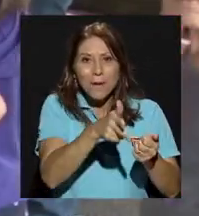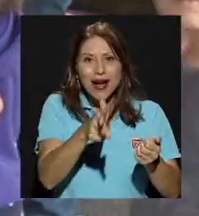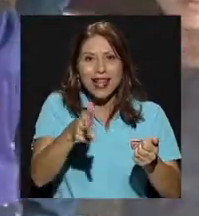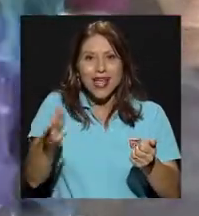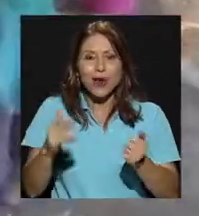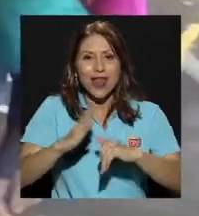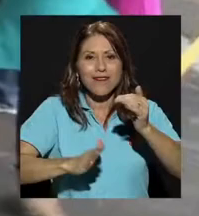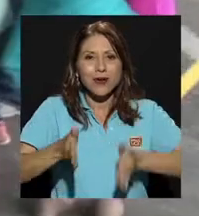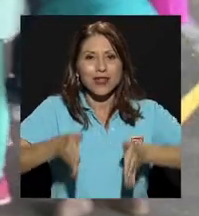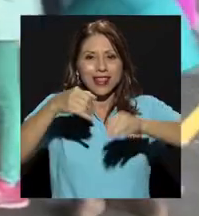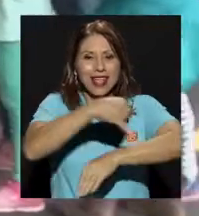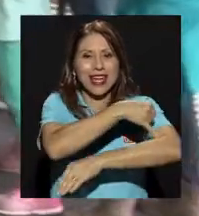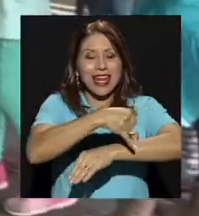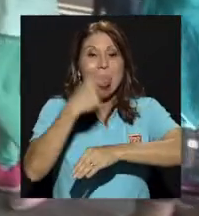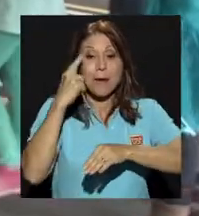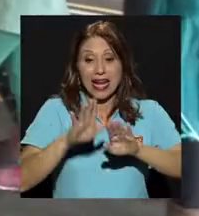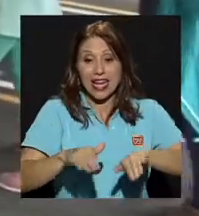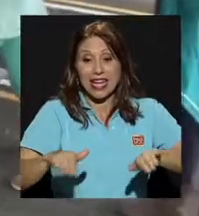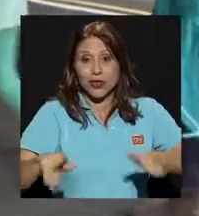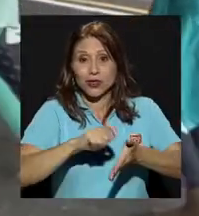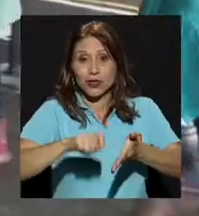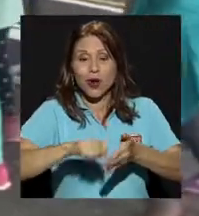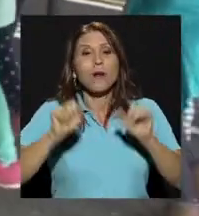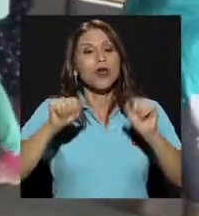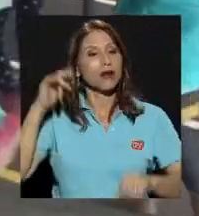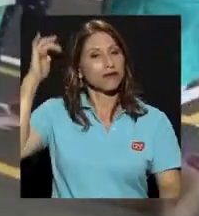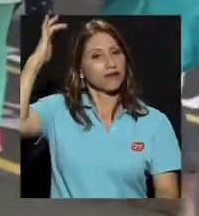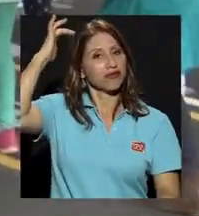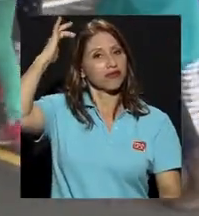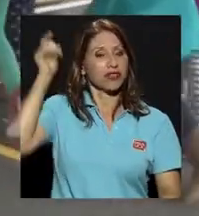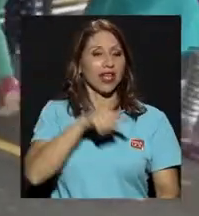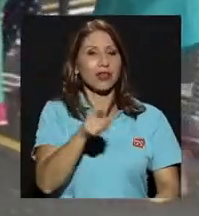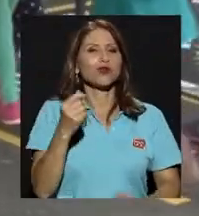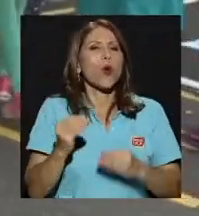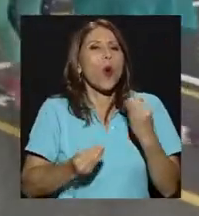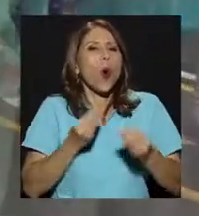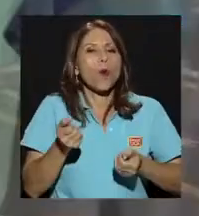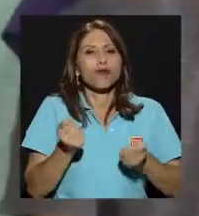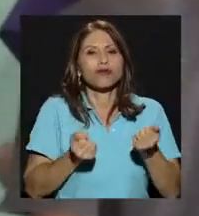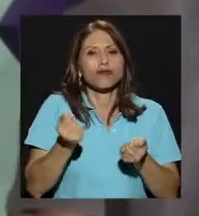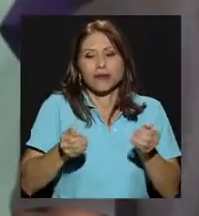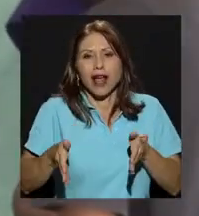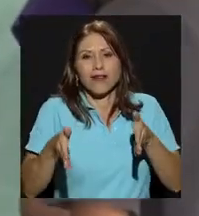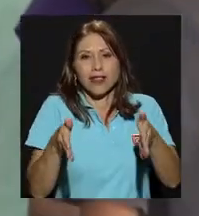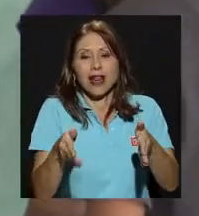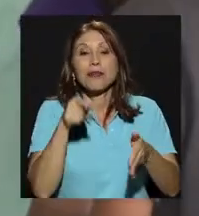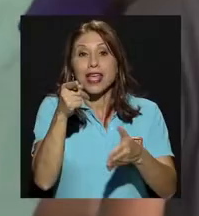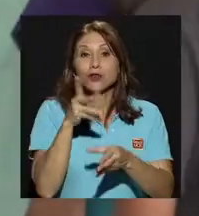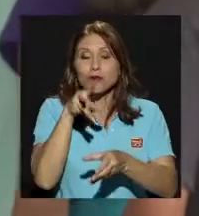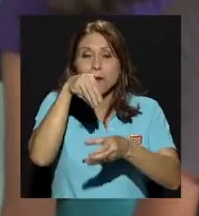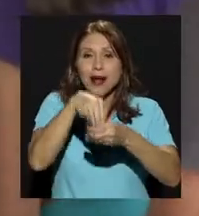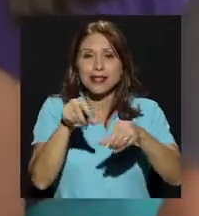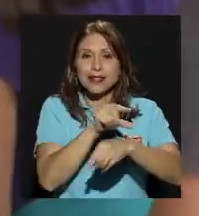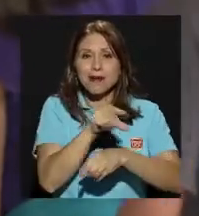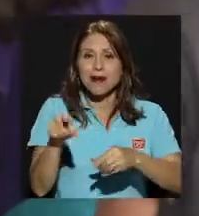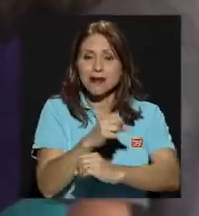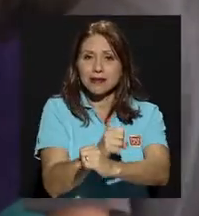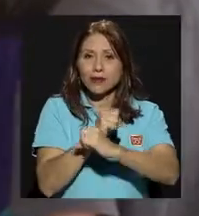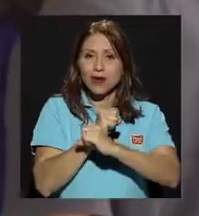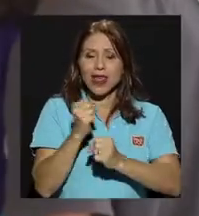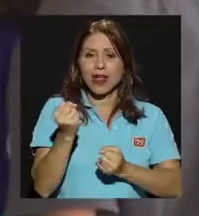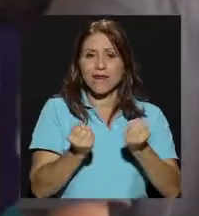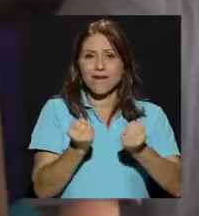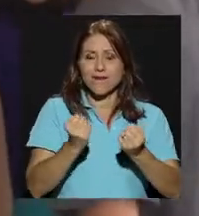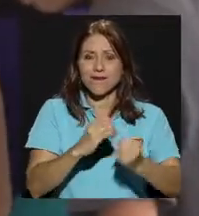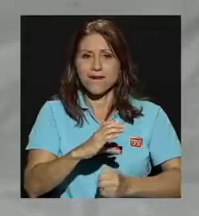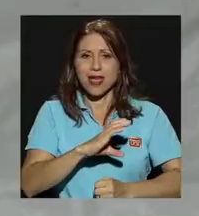de Ingeniería para que escolares pudieran simular la conducción en carretera. Esto es parte de la Semana de la Seguridad Vial